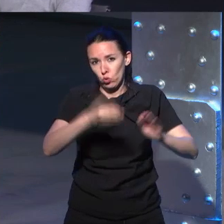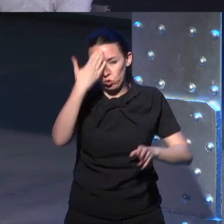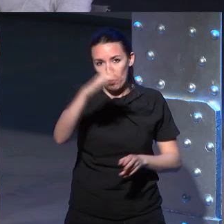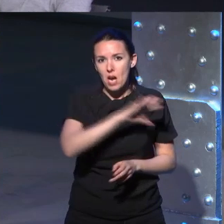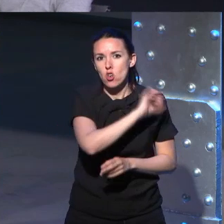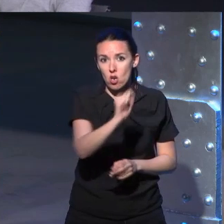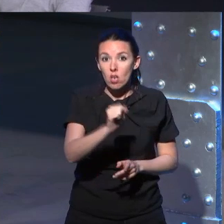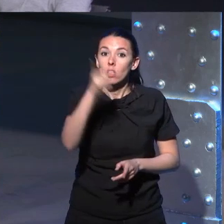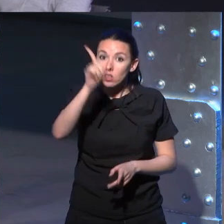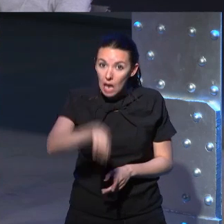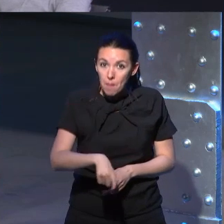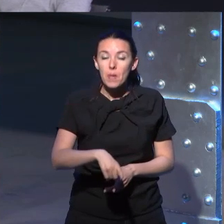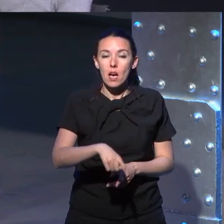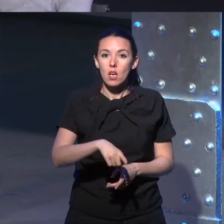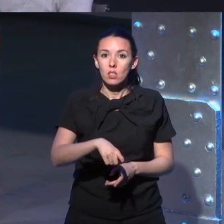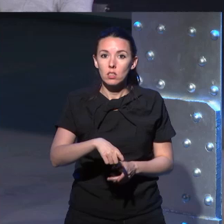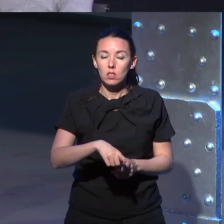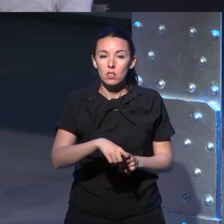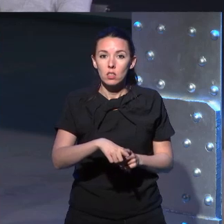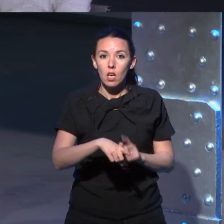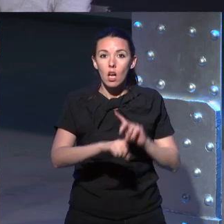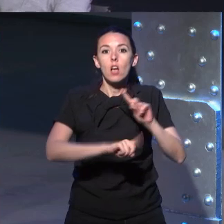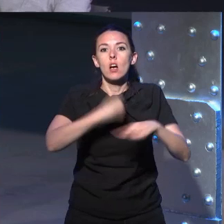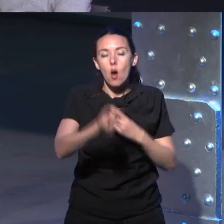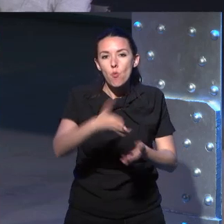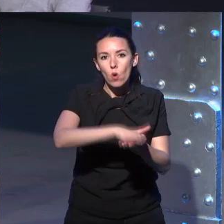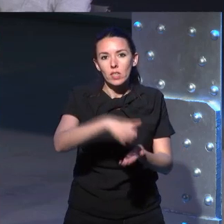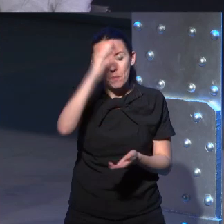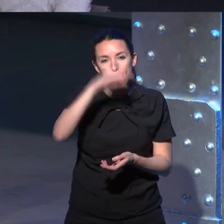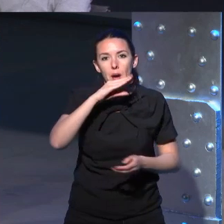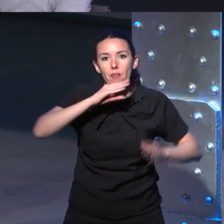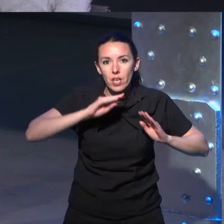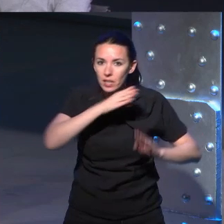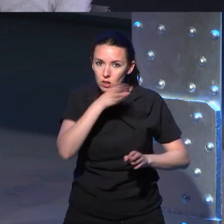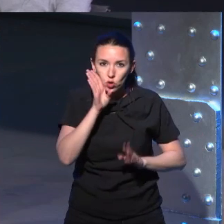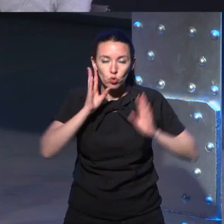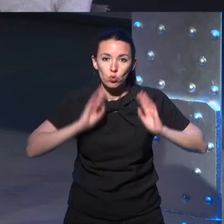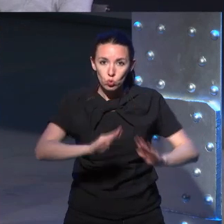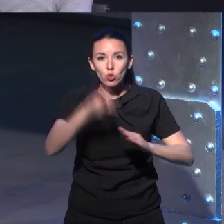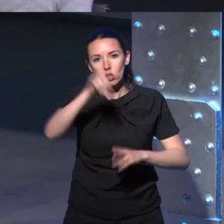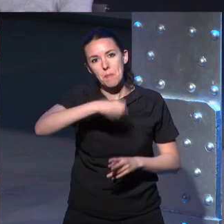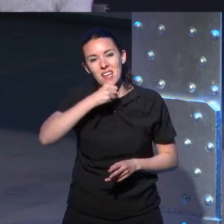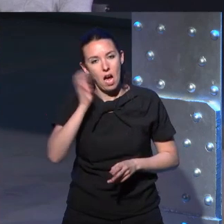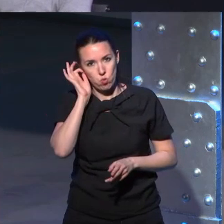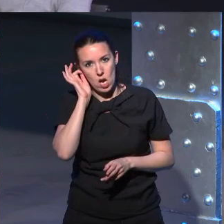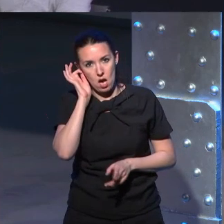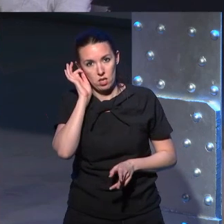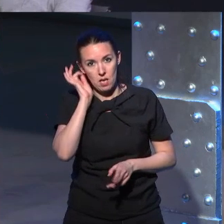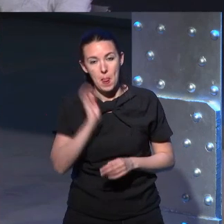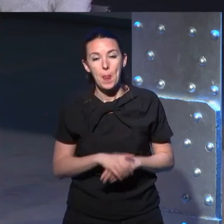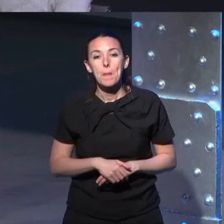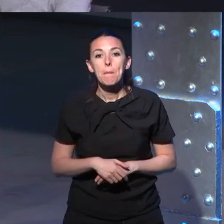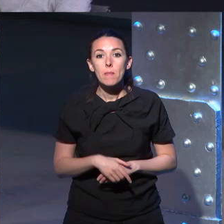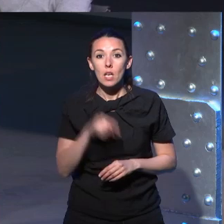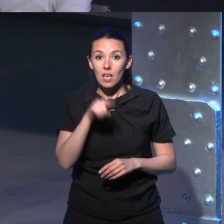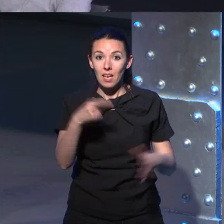que a su vez desencadenan las muertes de su padre y de sus padres y de su abuela.